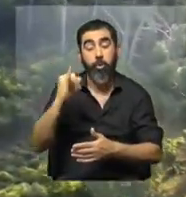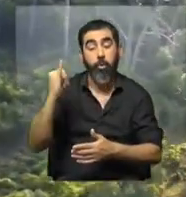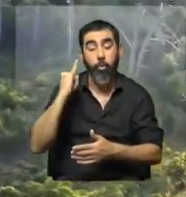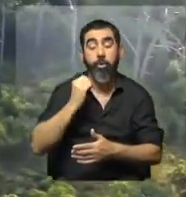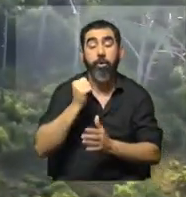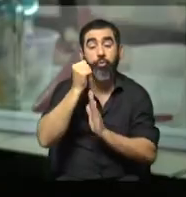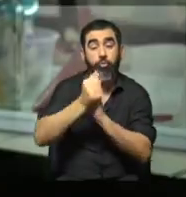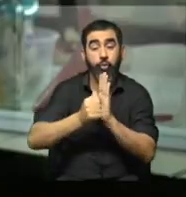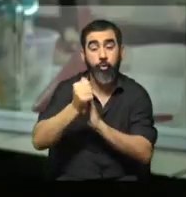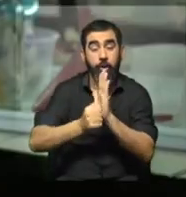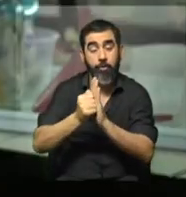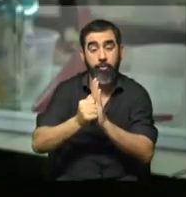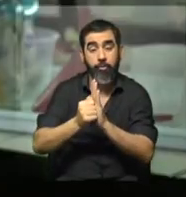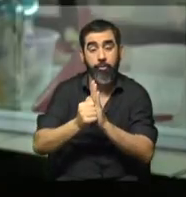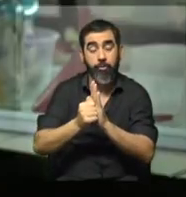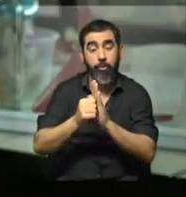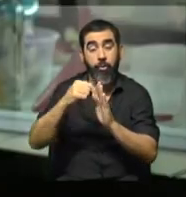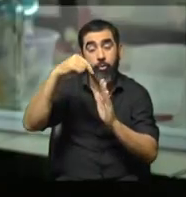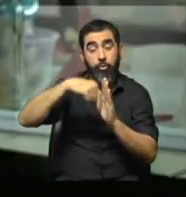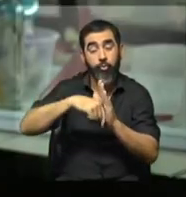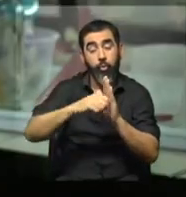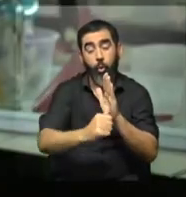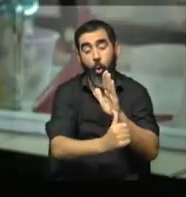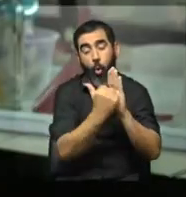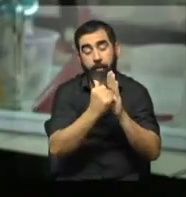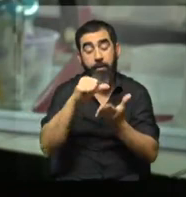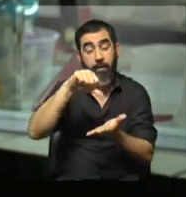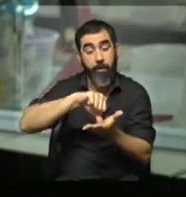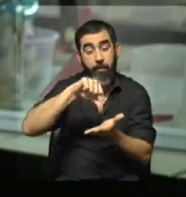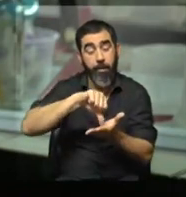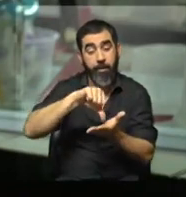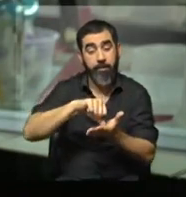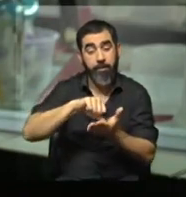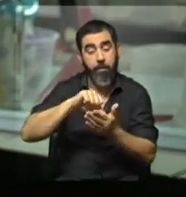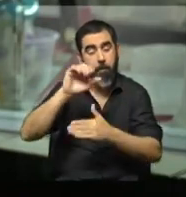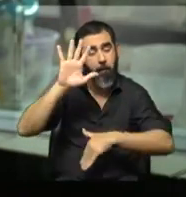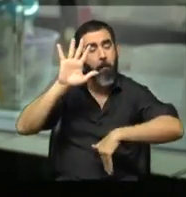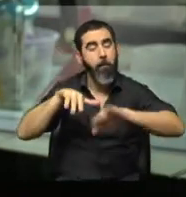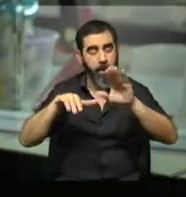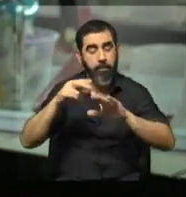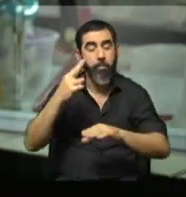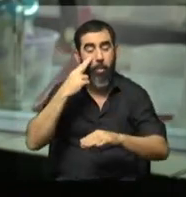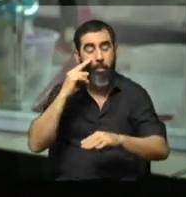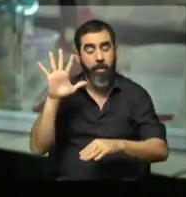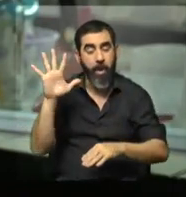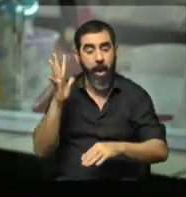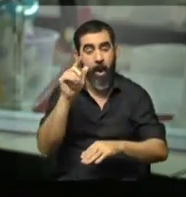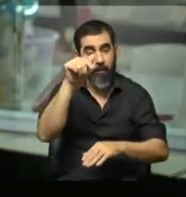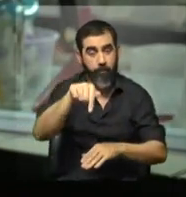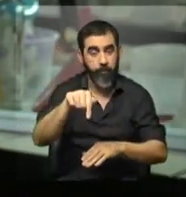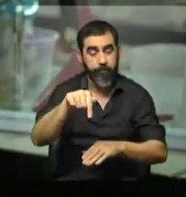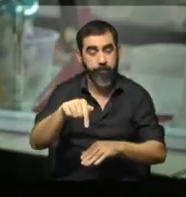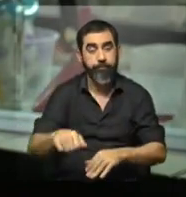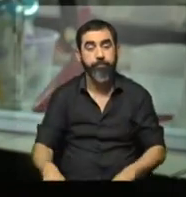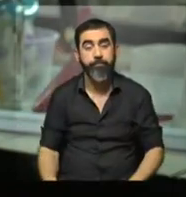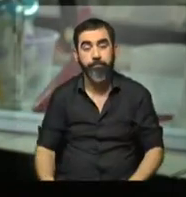y Soriano, es decir, toda la parte sur y suroeste del país, son los que están más afectados, con